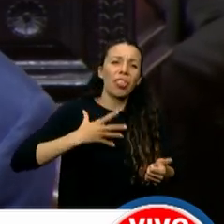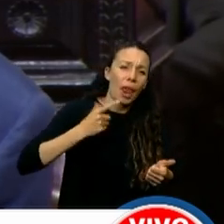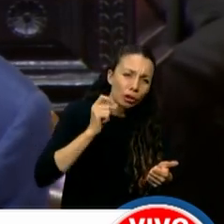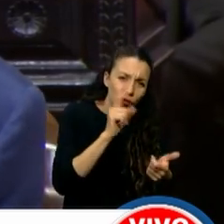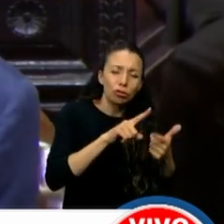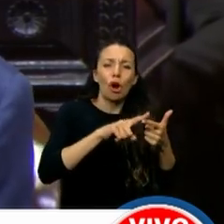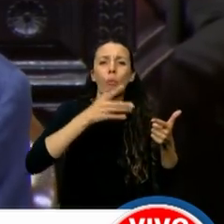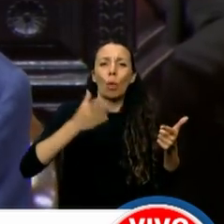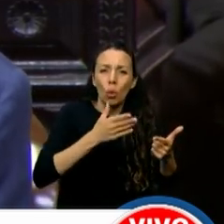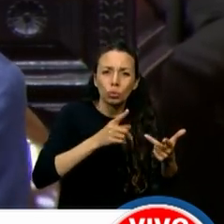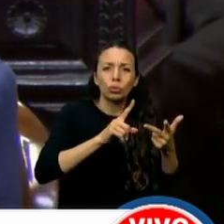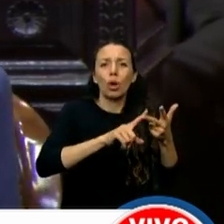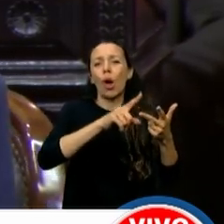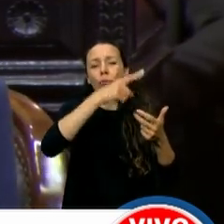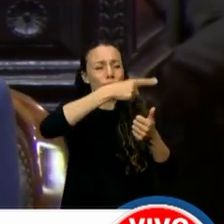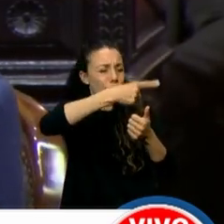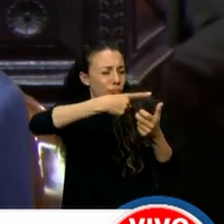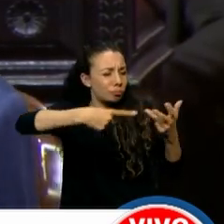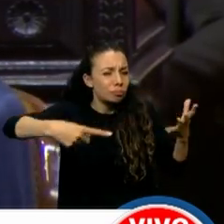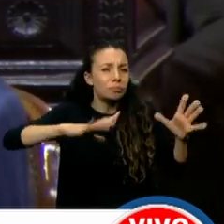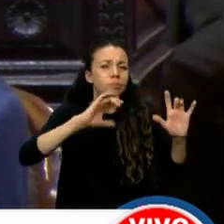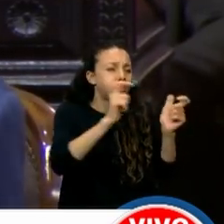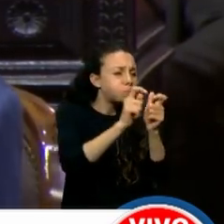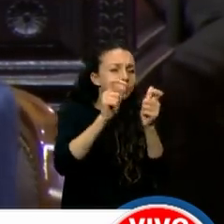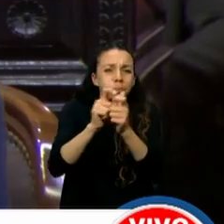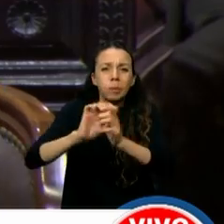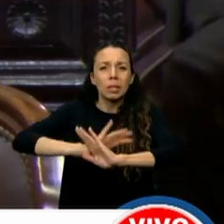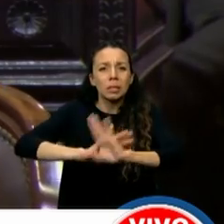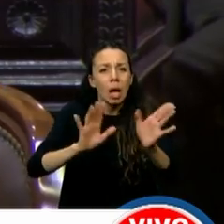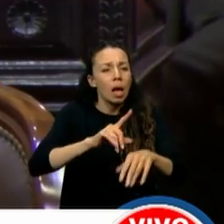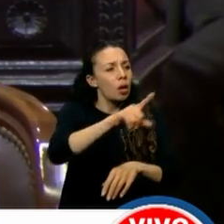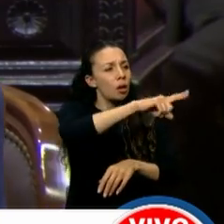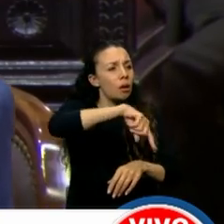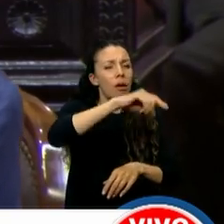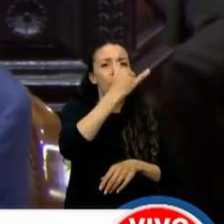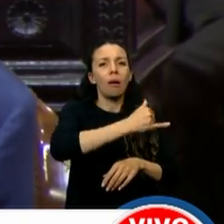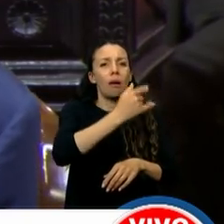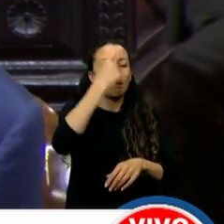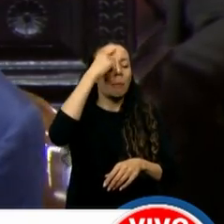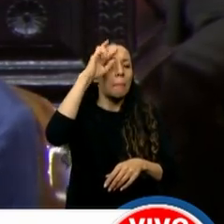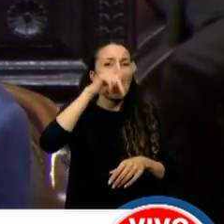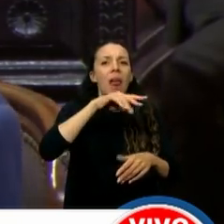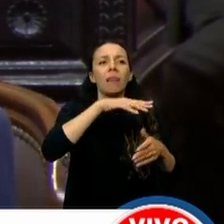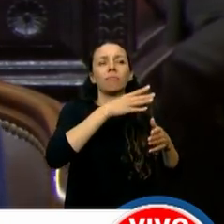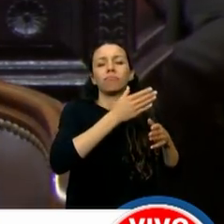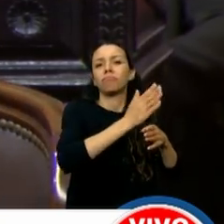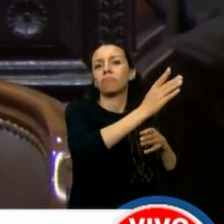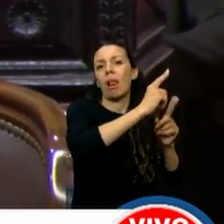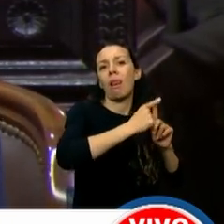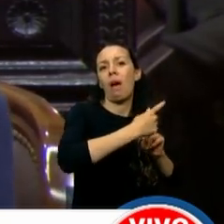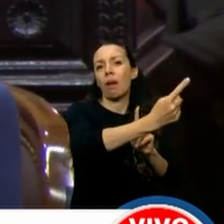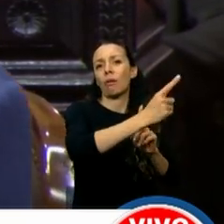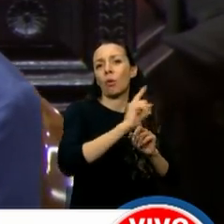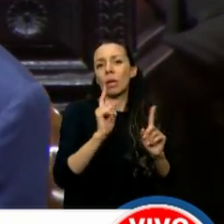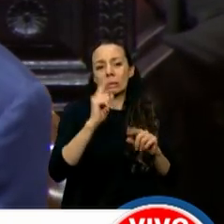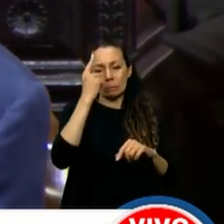y productoras y resulta hacer que todos tienen planificaciones mucho más largas no es que como se vence a